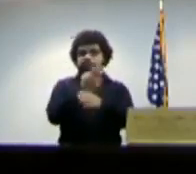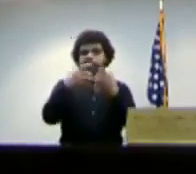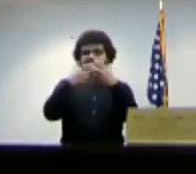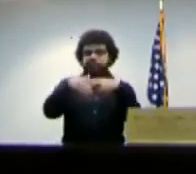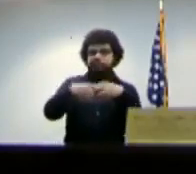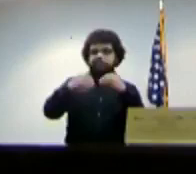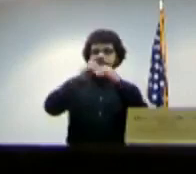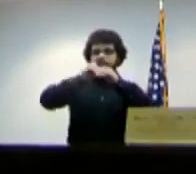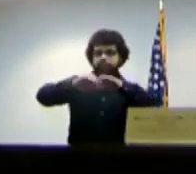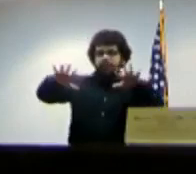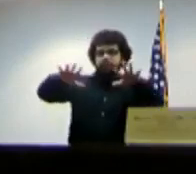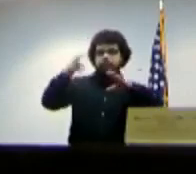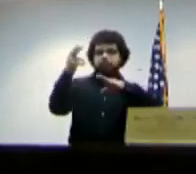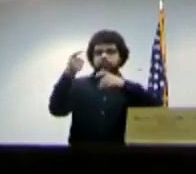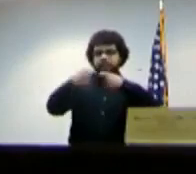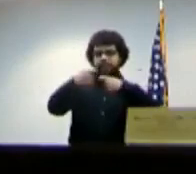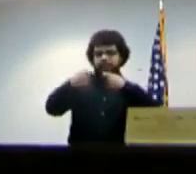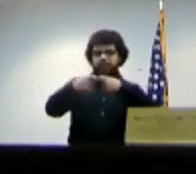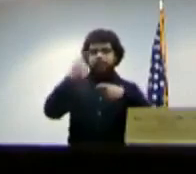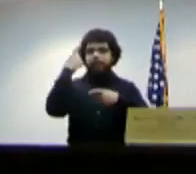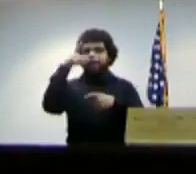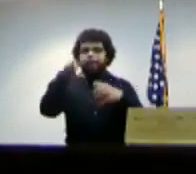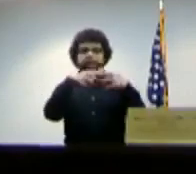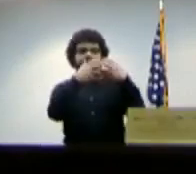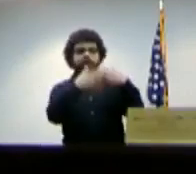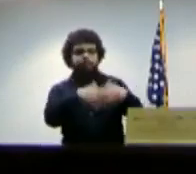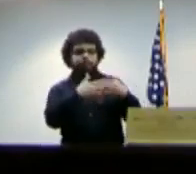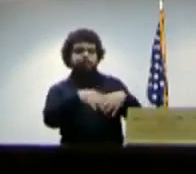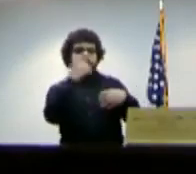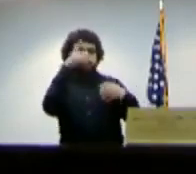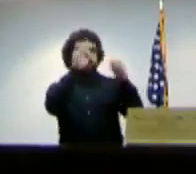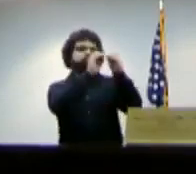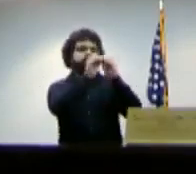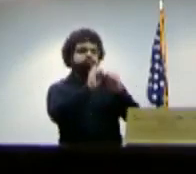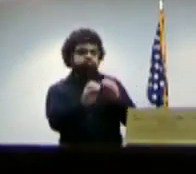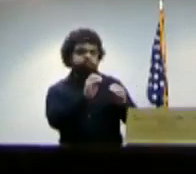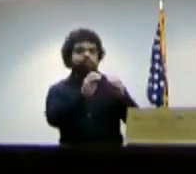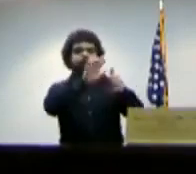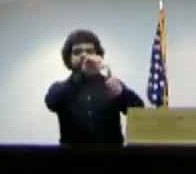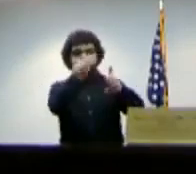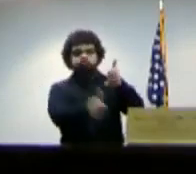las plantas, a mantenimiento de subestaciones,